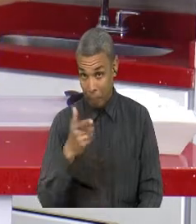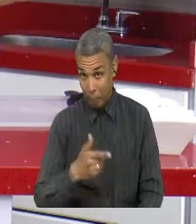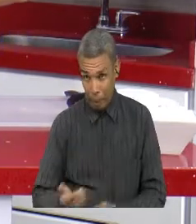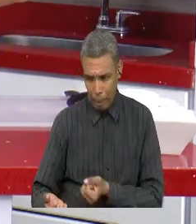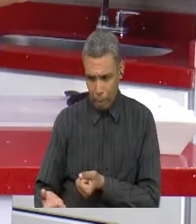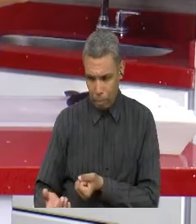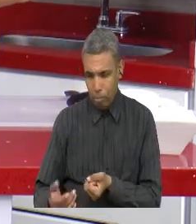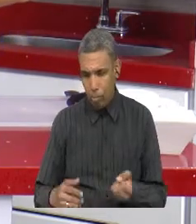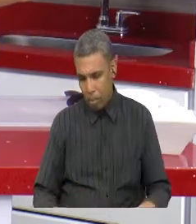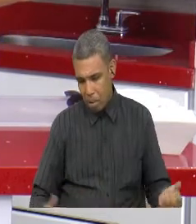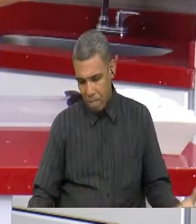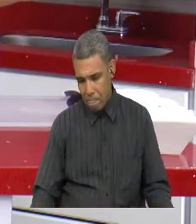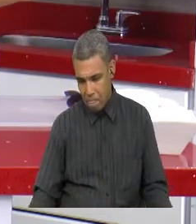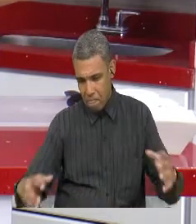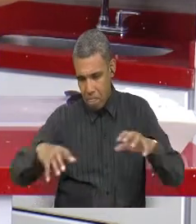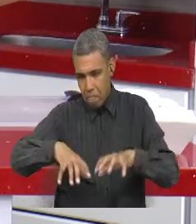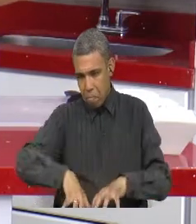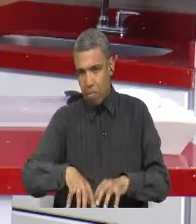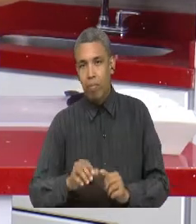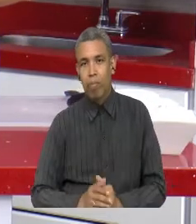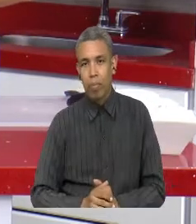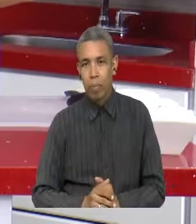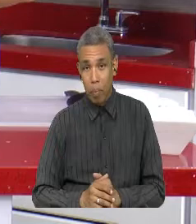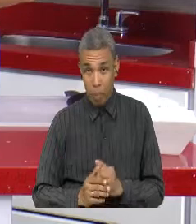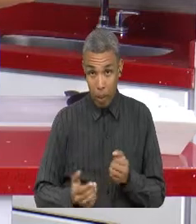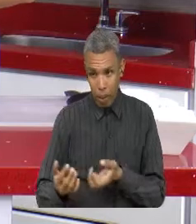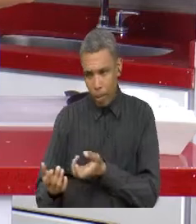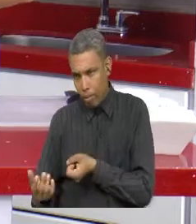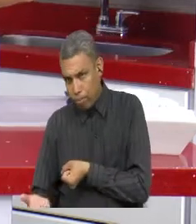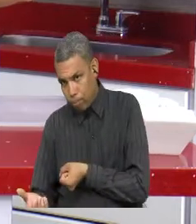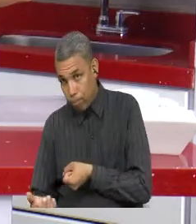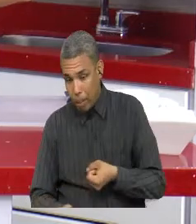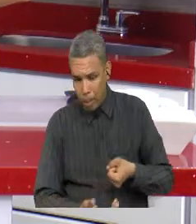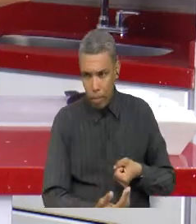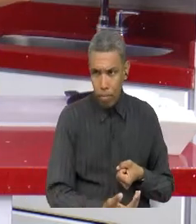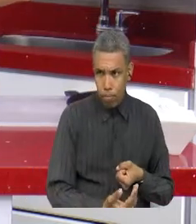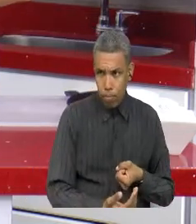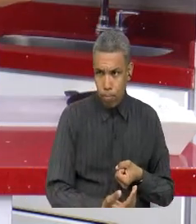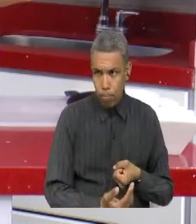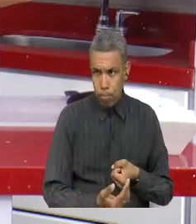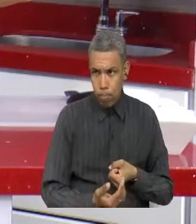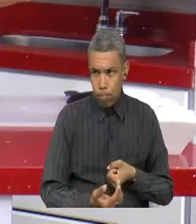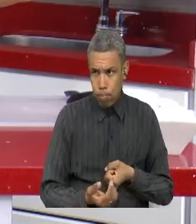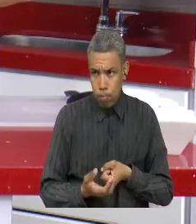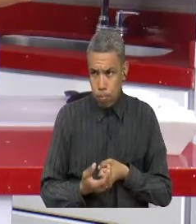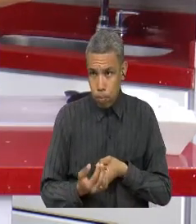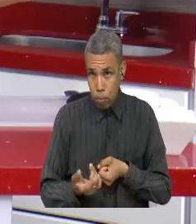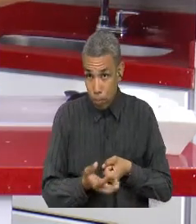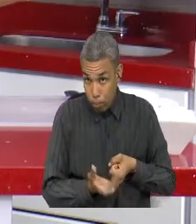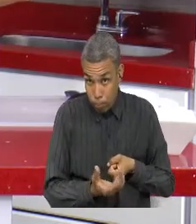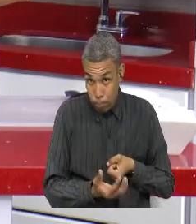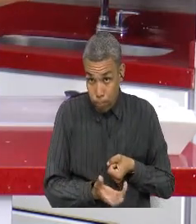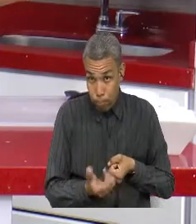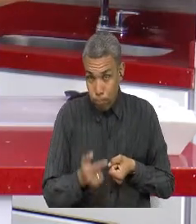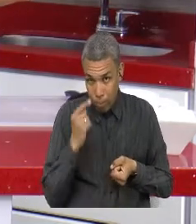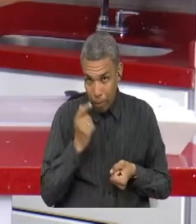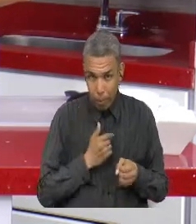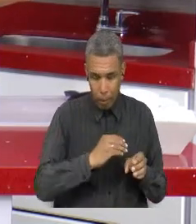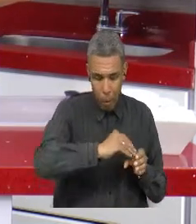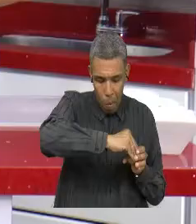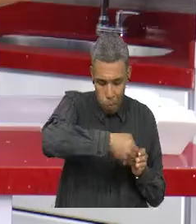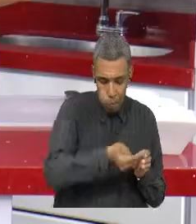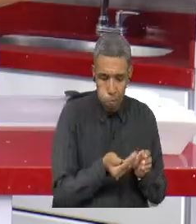mío. Y acá, como les decía, el caramelo que suelte la pechuga sobre esta sartén, vamos a hacer la salsa, que es una mezcla de mayonesa con queso